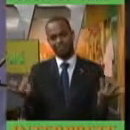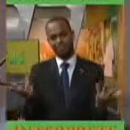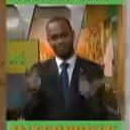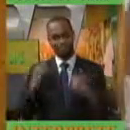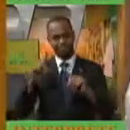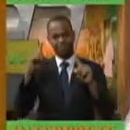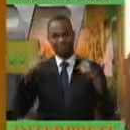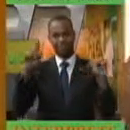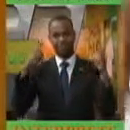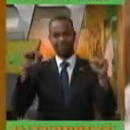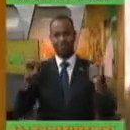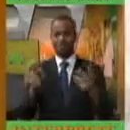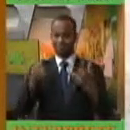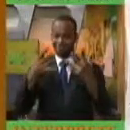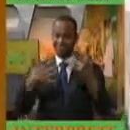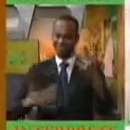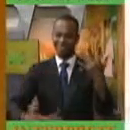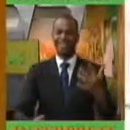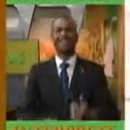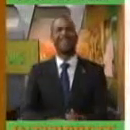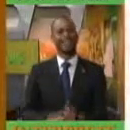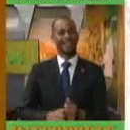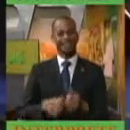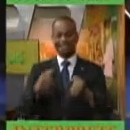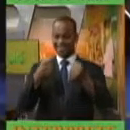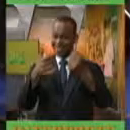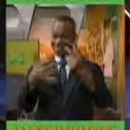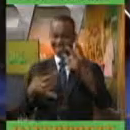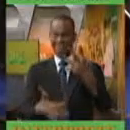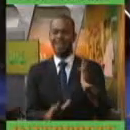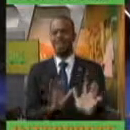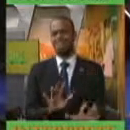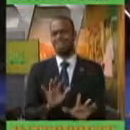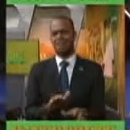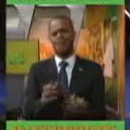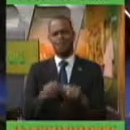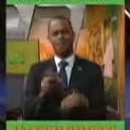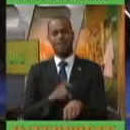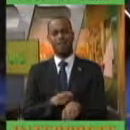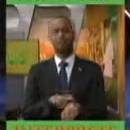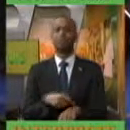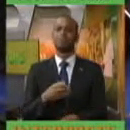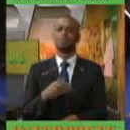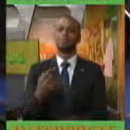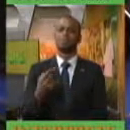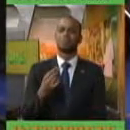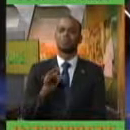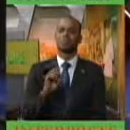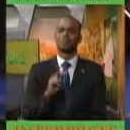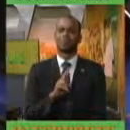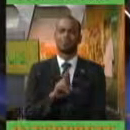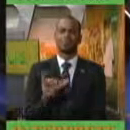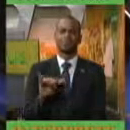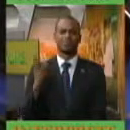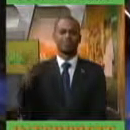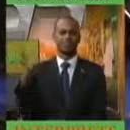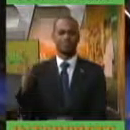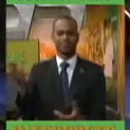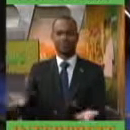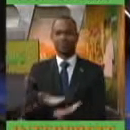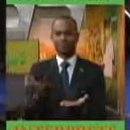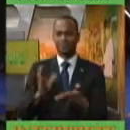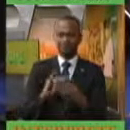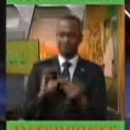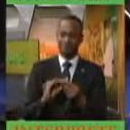entre otros logros. Déjalo más. Déjalo ahí, porque ¿verdad? Bueno, okay. Tenemos más tiempo, sí, no te preocupes. Henry. Sí. Henry ha estado aquí antes ya y nos